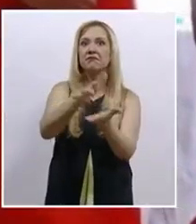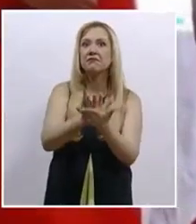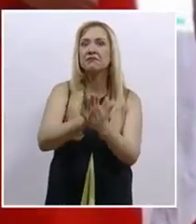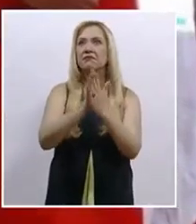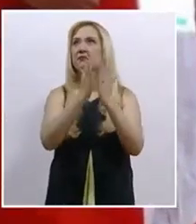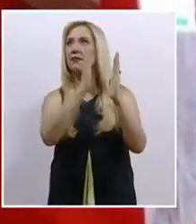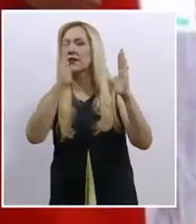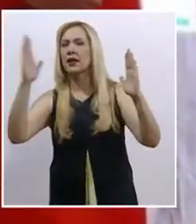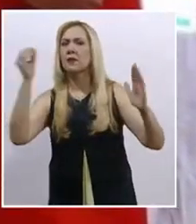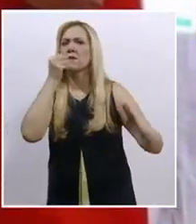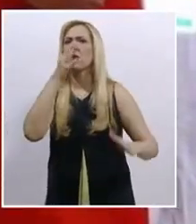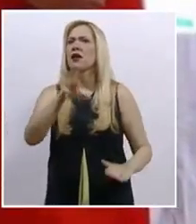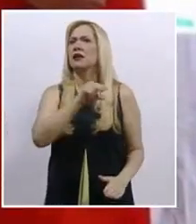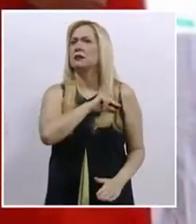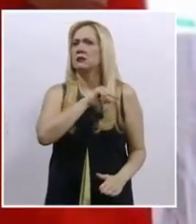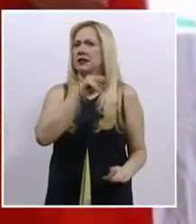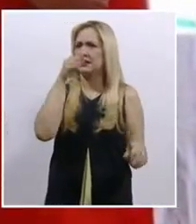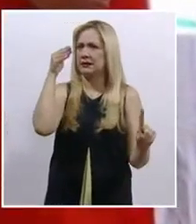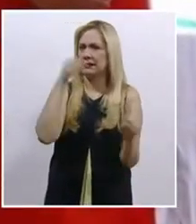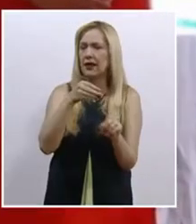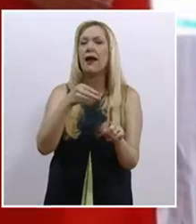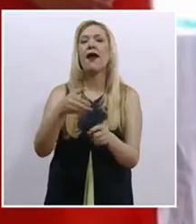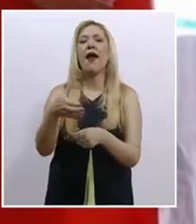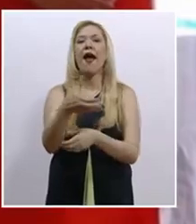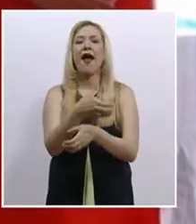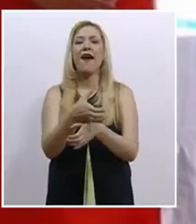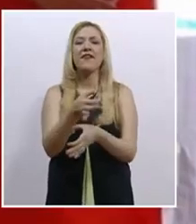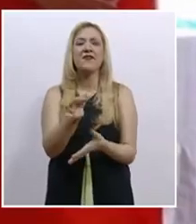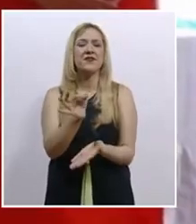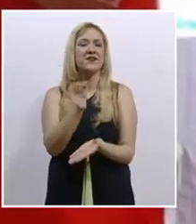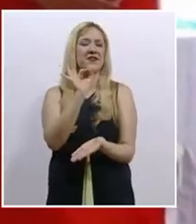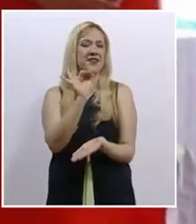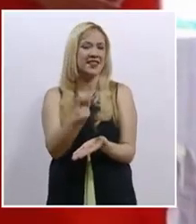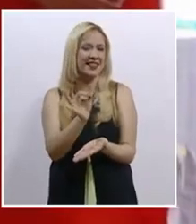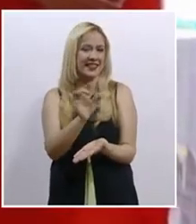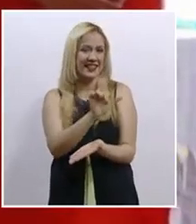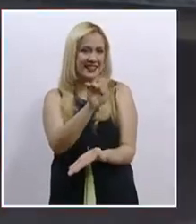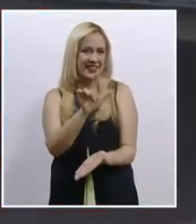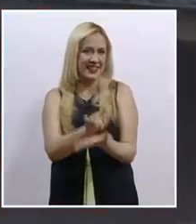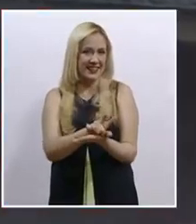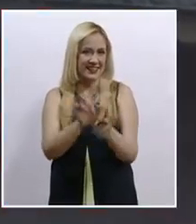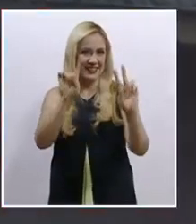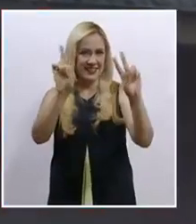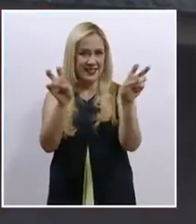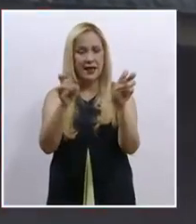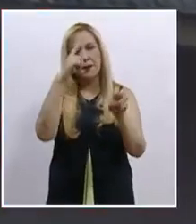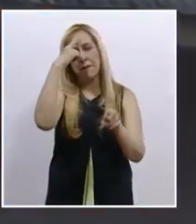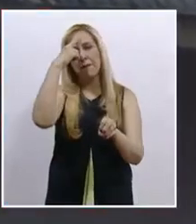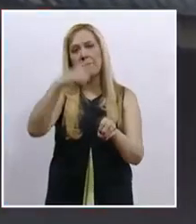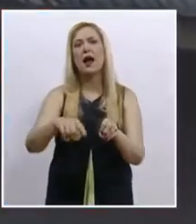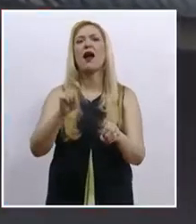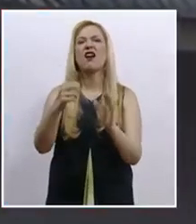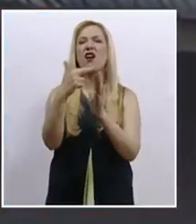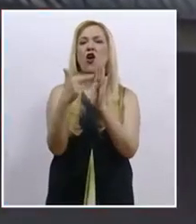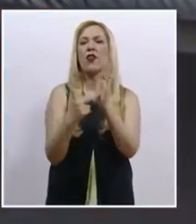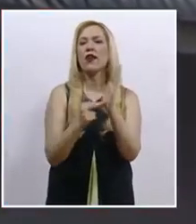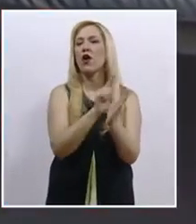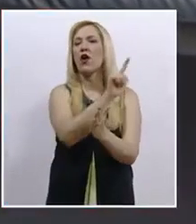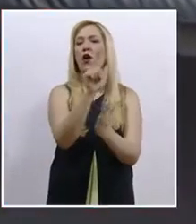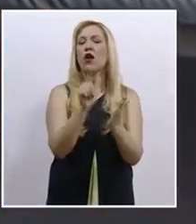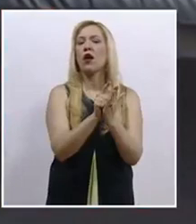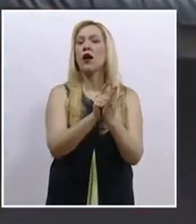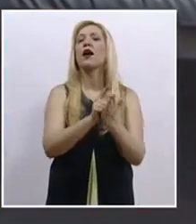especializada. En este espacio se llevó a cabo el café jurídico con la charla Aseguramiento previsto en el Código Nacional de Procedimientos